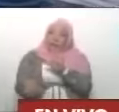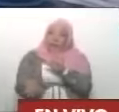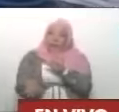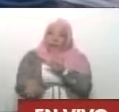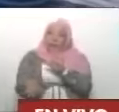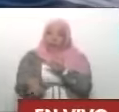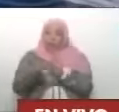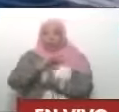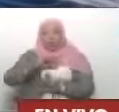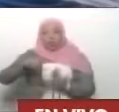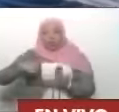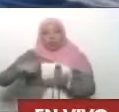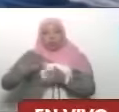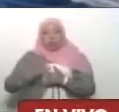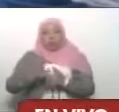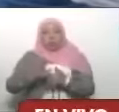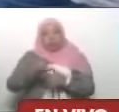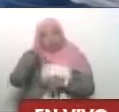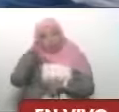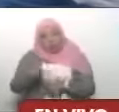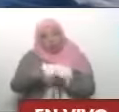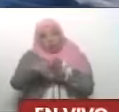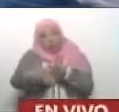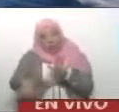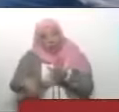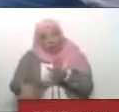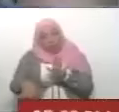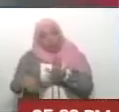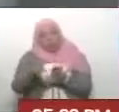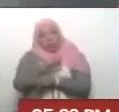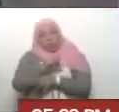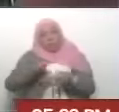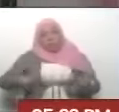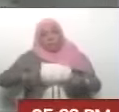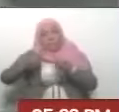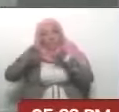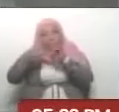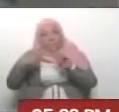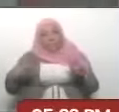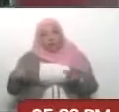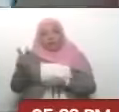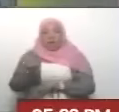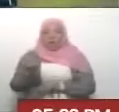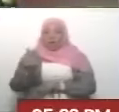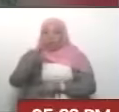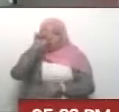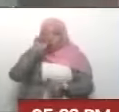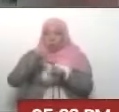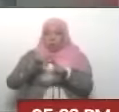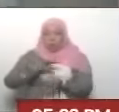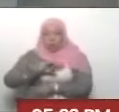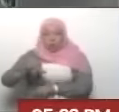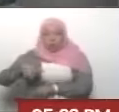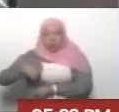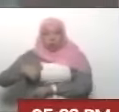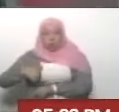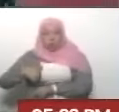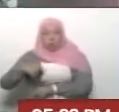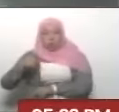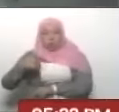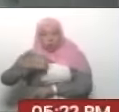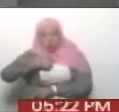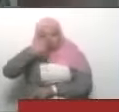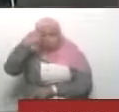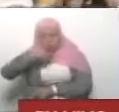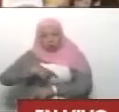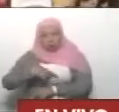Somos la garantía de paz de Venezuela. Somos la garantía. Y cuando digo somos, digo soy.